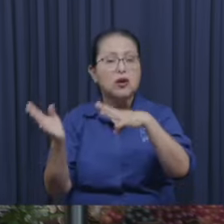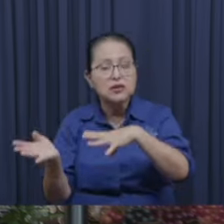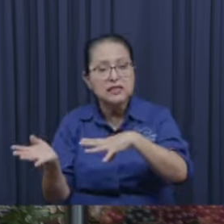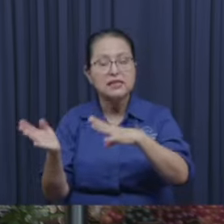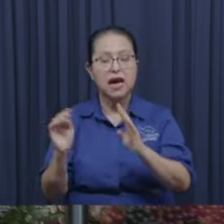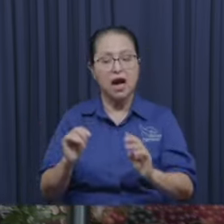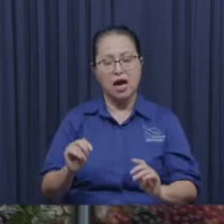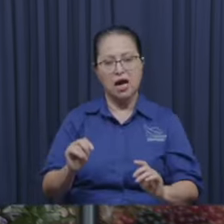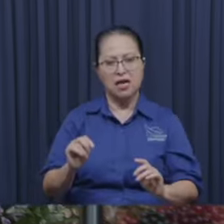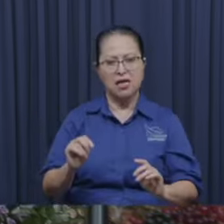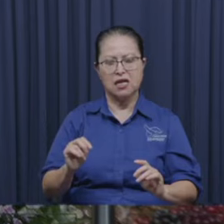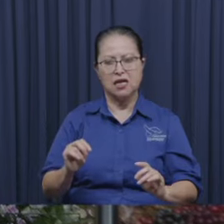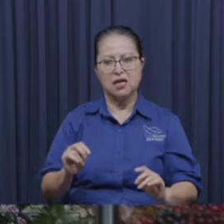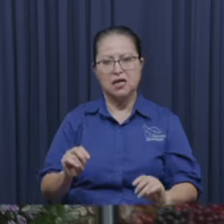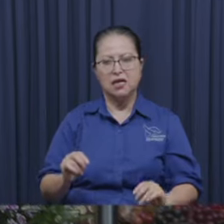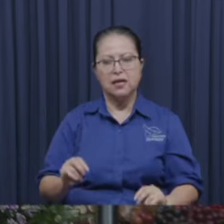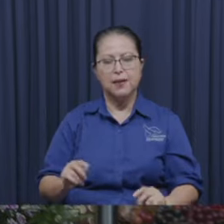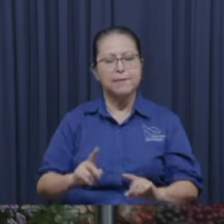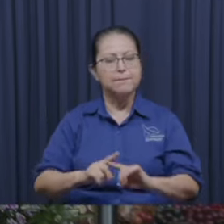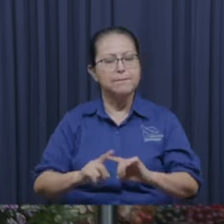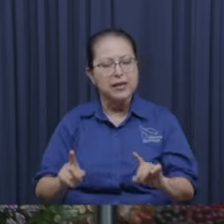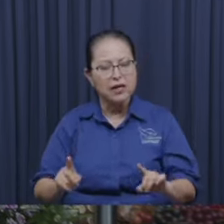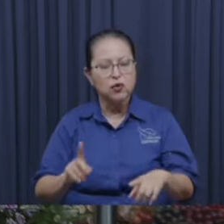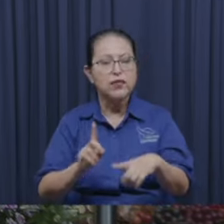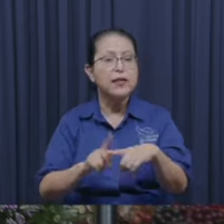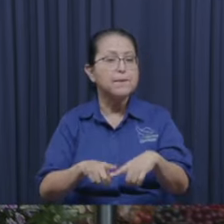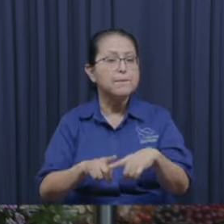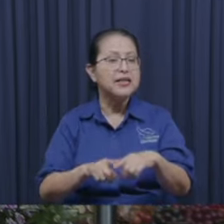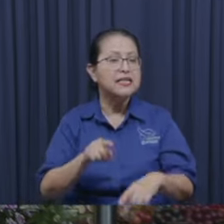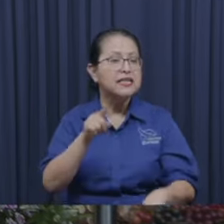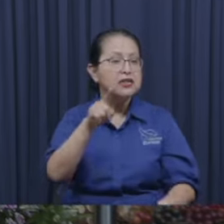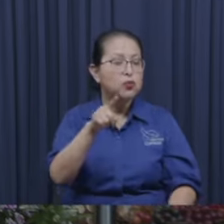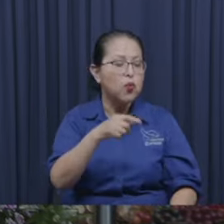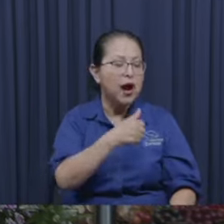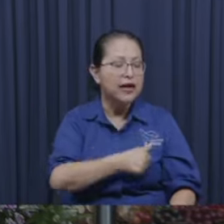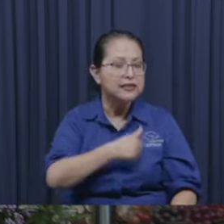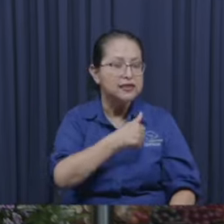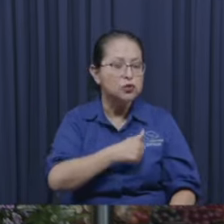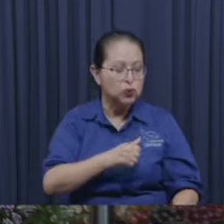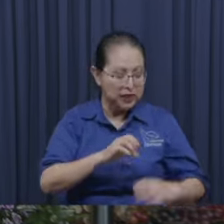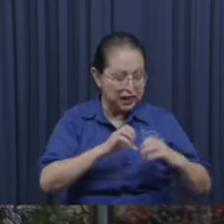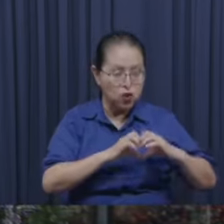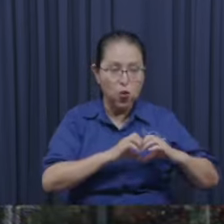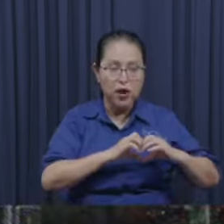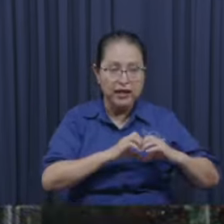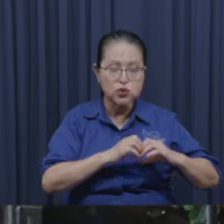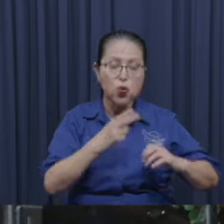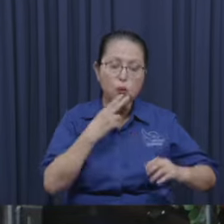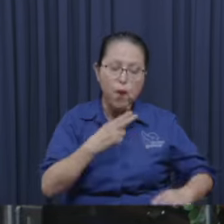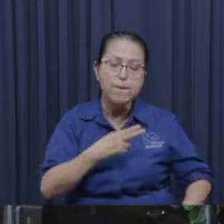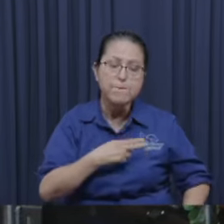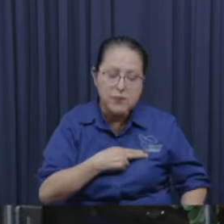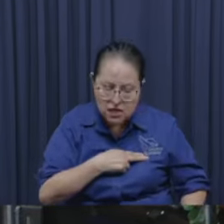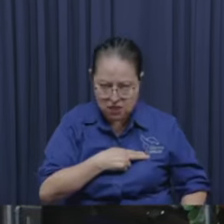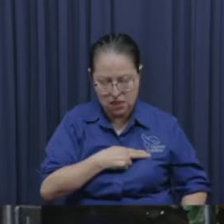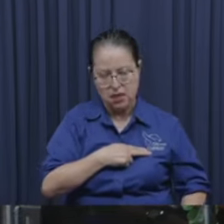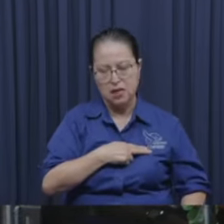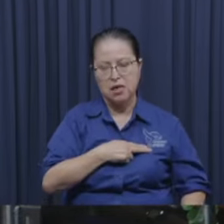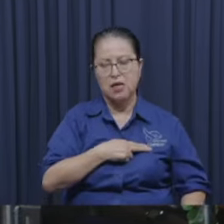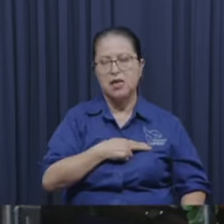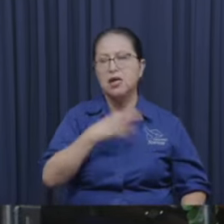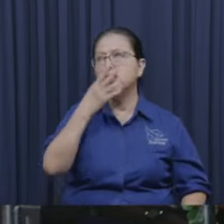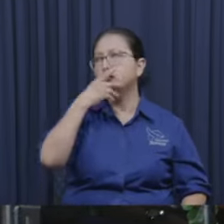anamá lo que quieras pero depende de ti de tu actitud Porque el corazón contrito y humillado